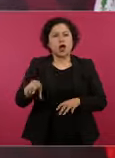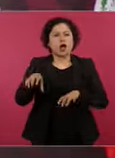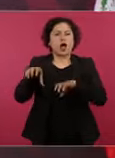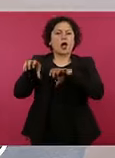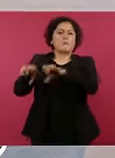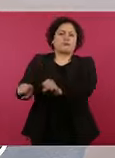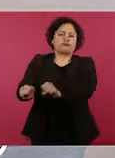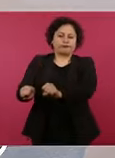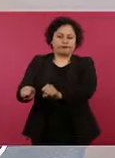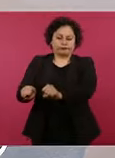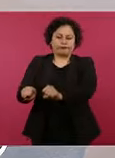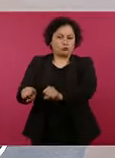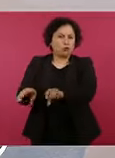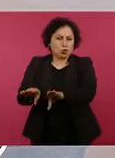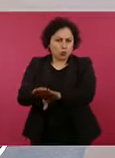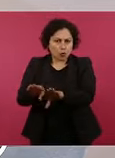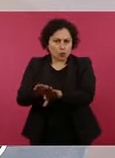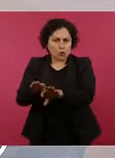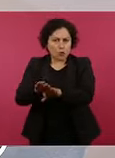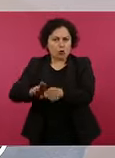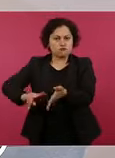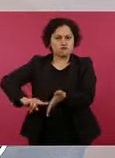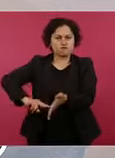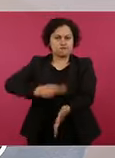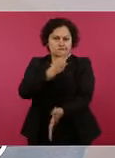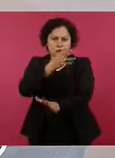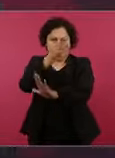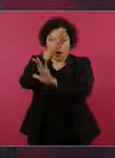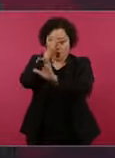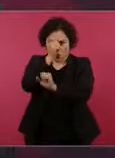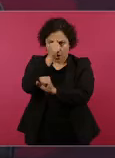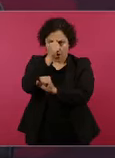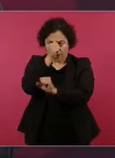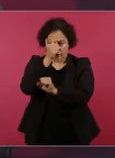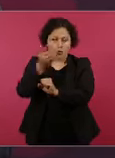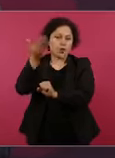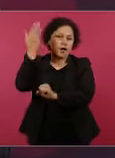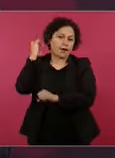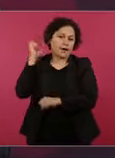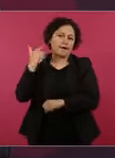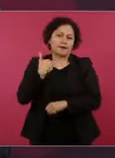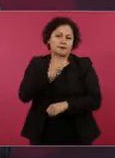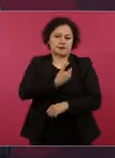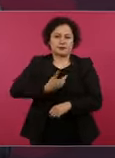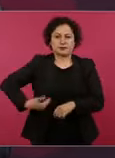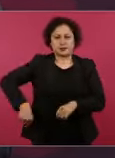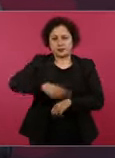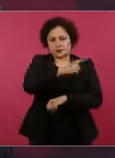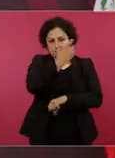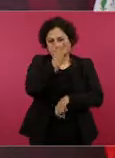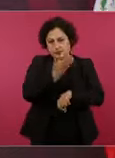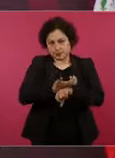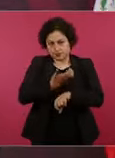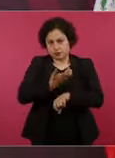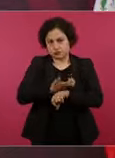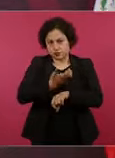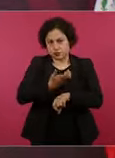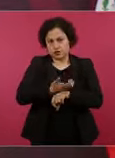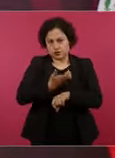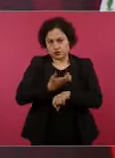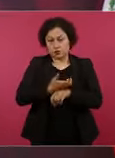en un acuerdo con un gran presidente de Estados Unidos, que ya está grande, pero que todavía